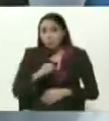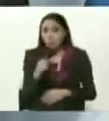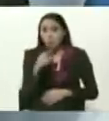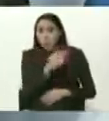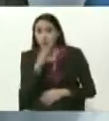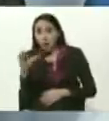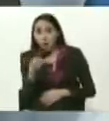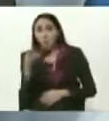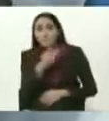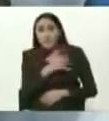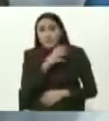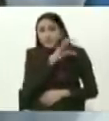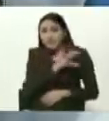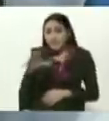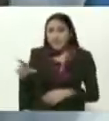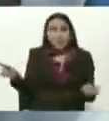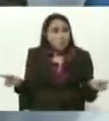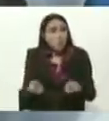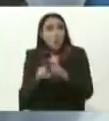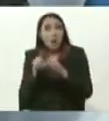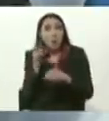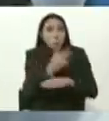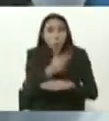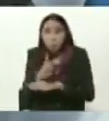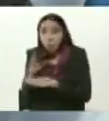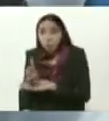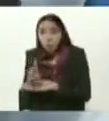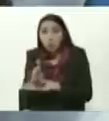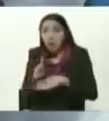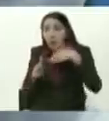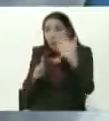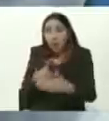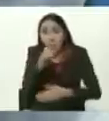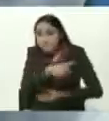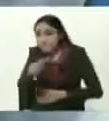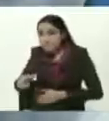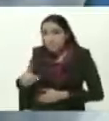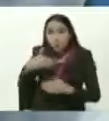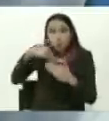y Chile dispararon a quemarropa, perdigones